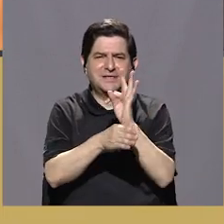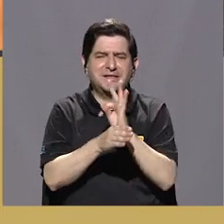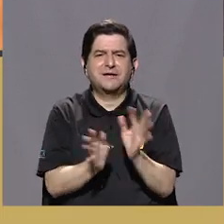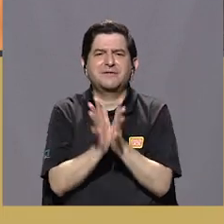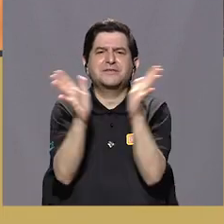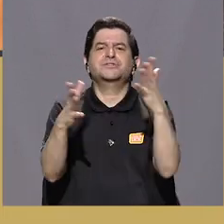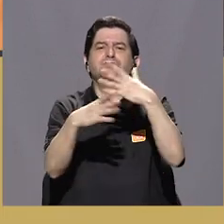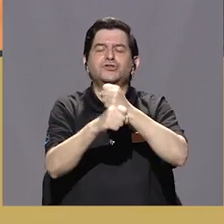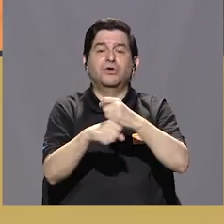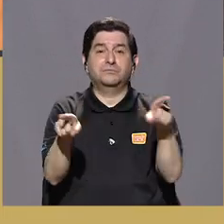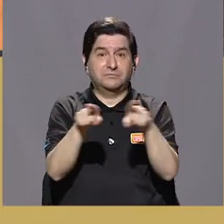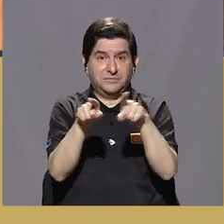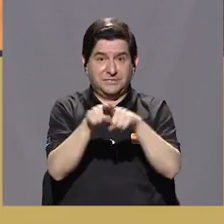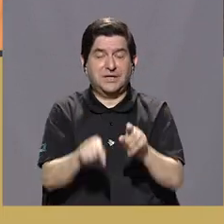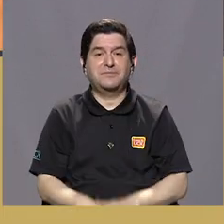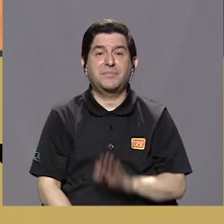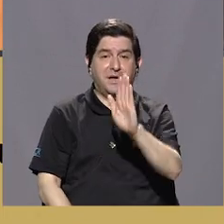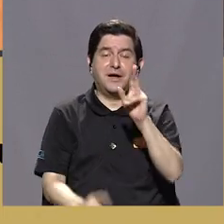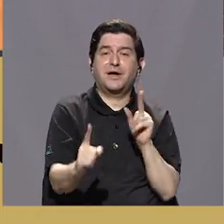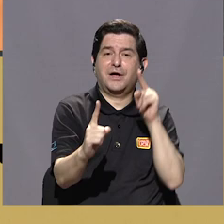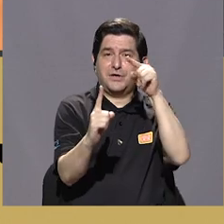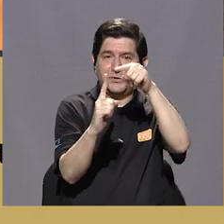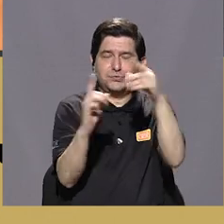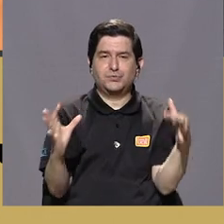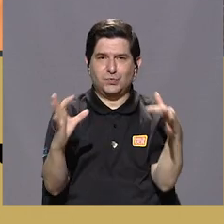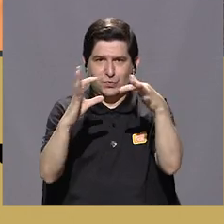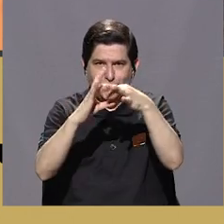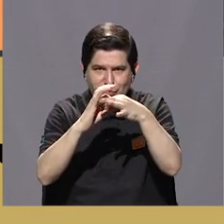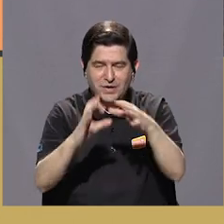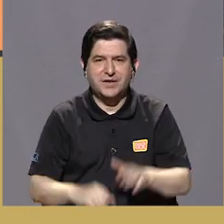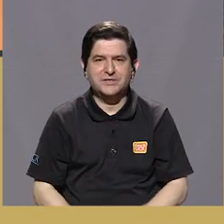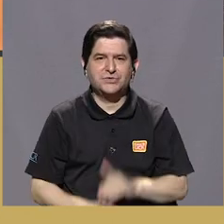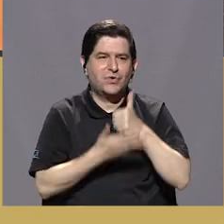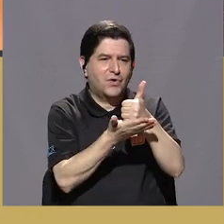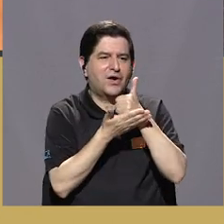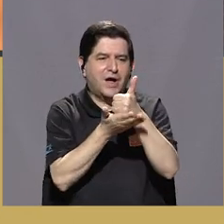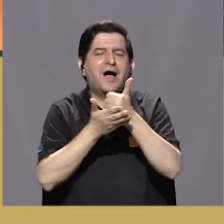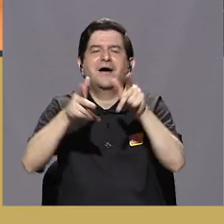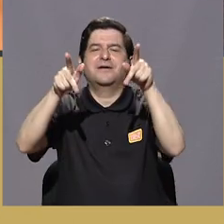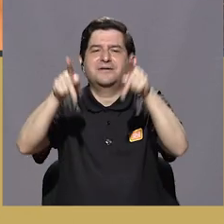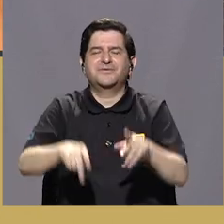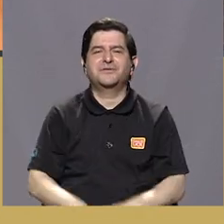y que además también para sus propósitos que están relacionados con ayudar a la gente.